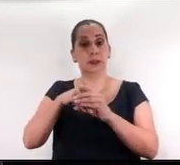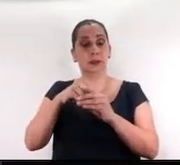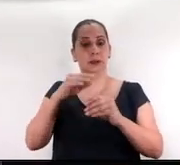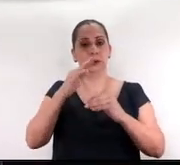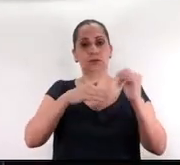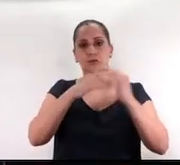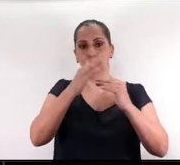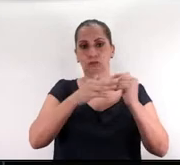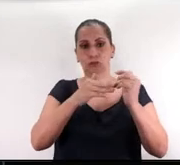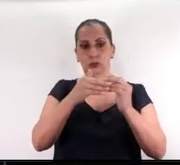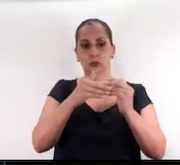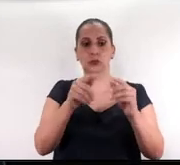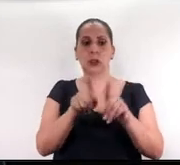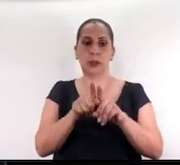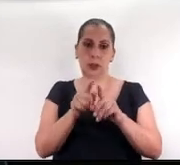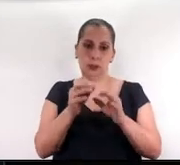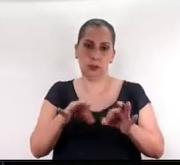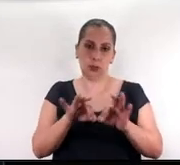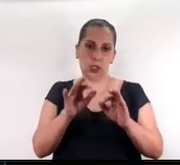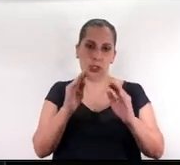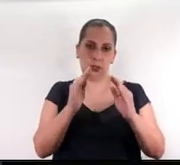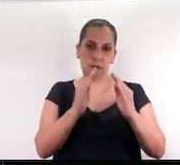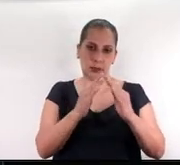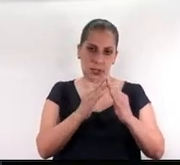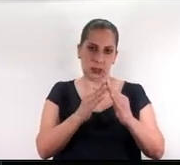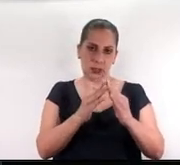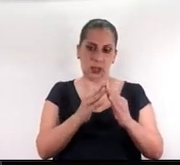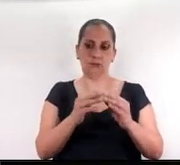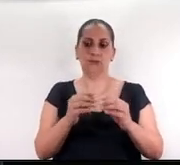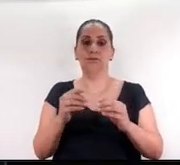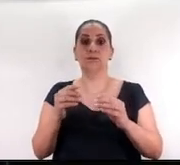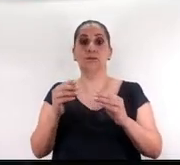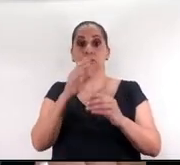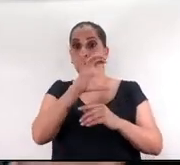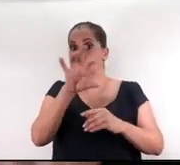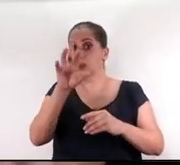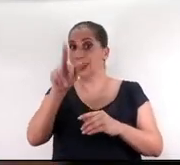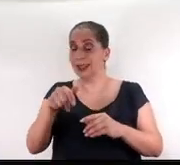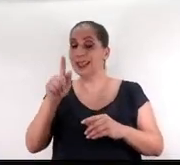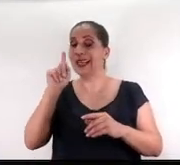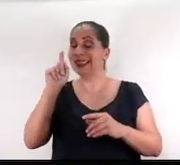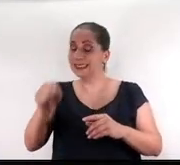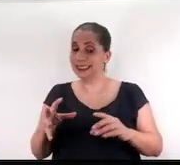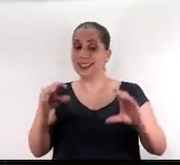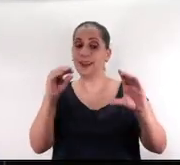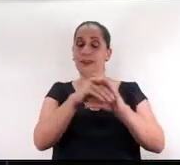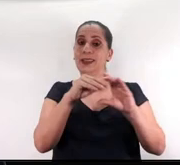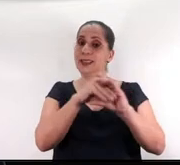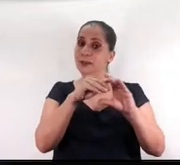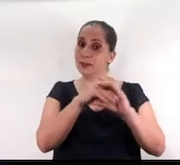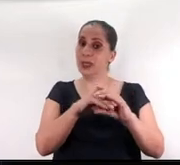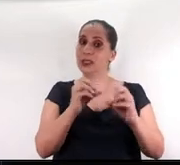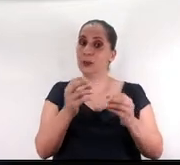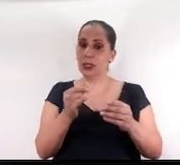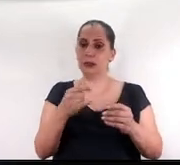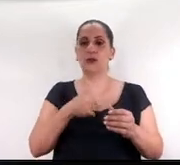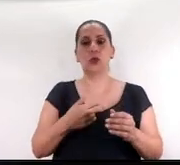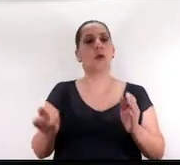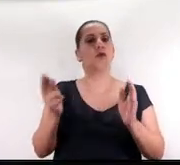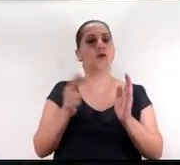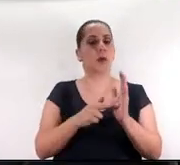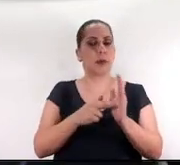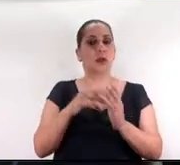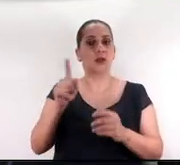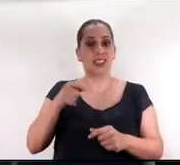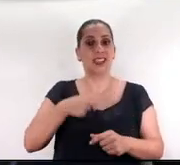de vivienda, ¿verdad? Es decir, el país necesita invertir más. Para eso, repito una vez más, si se hubiera seguido la regla fiscal